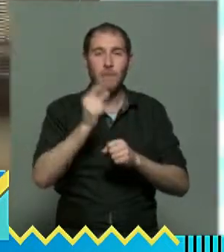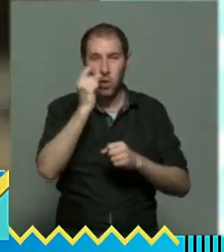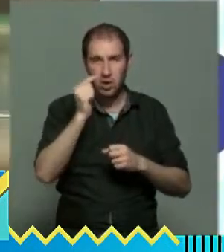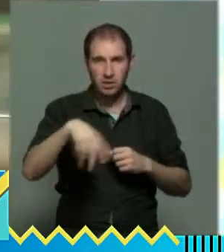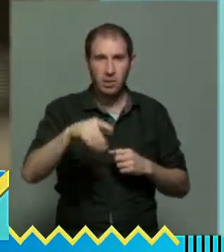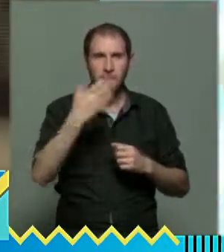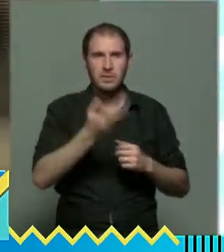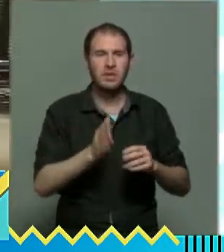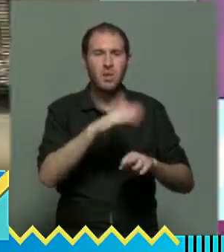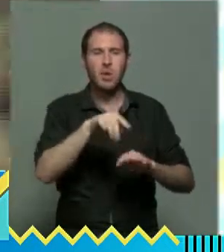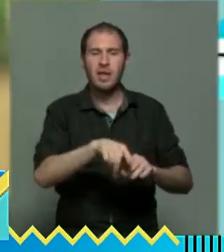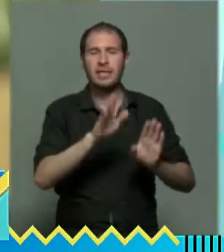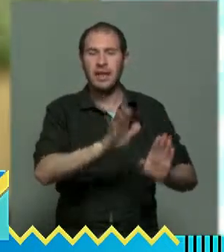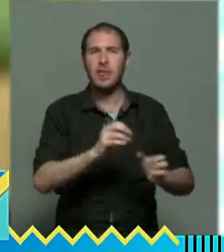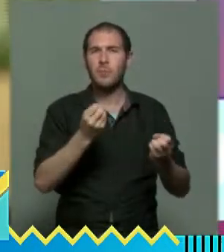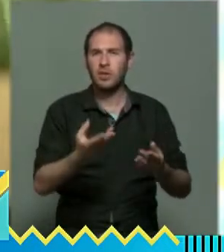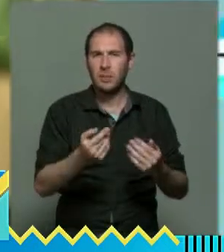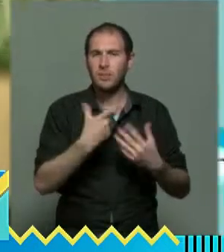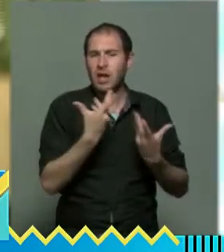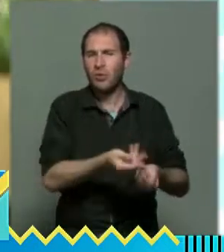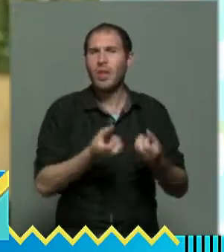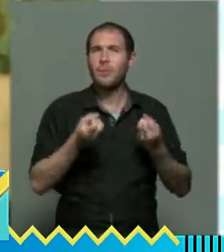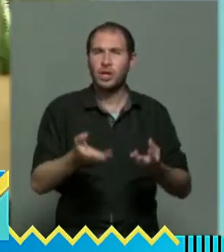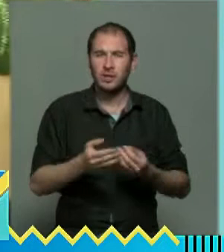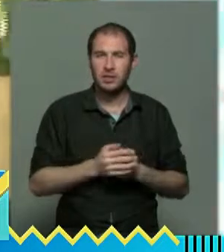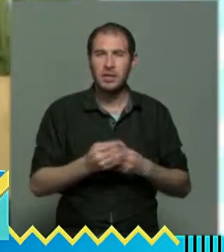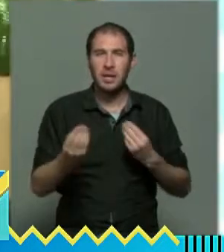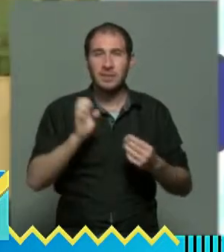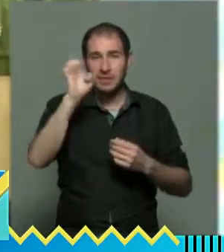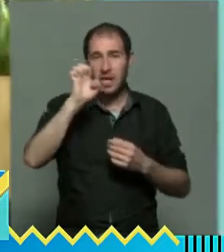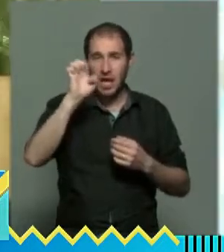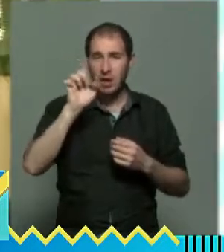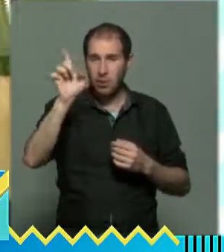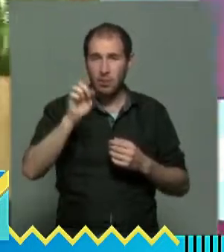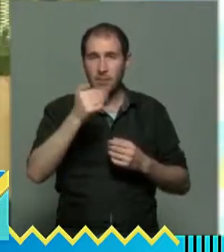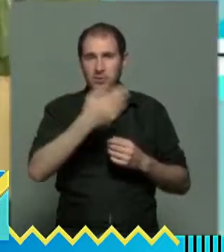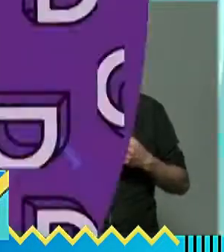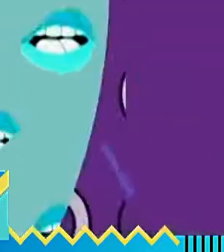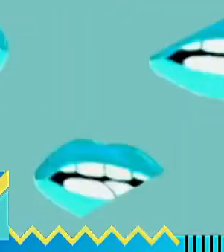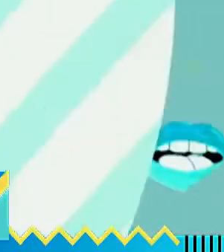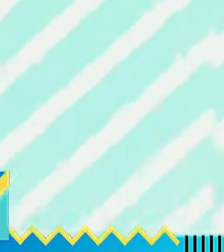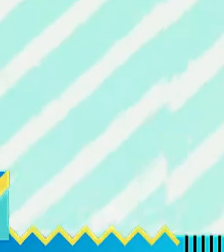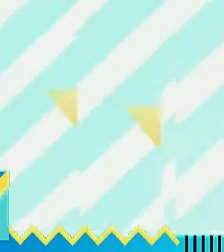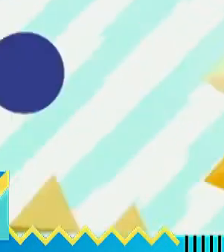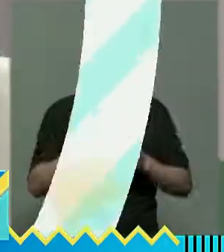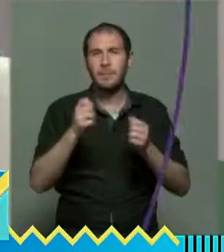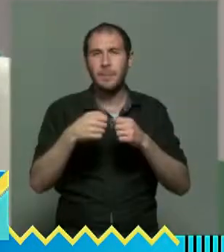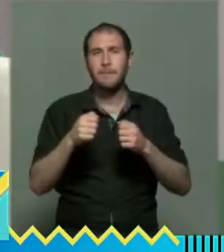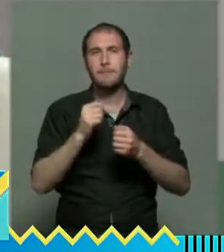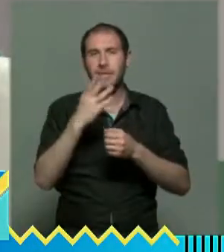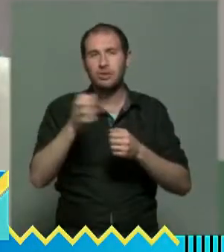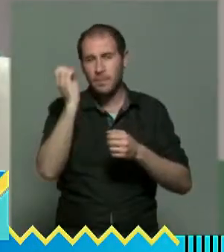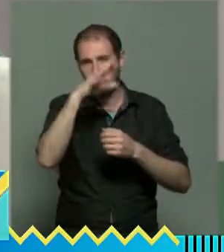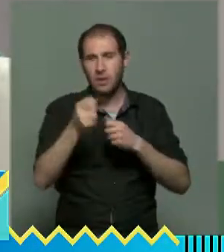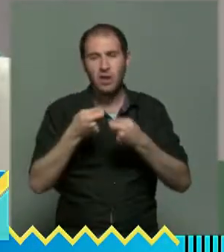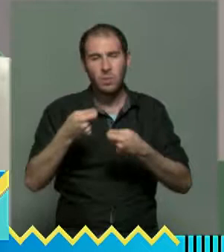que el productor se quede en su lugar? ¿Por qué tenemos que ayudarlo? ¿Qué es lo que pasa en Europa? En Europa hay mucho subsidio al productor, pero no es por un tema de subsidiar